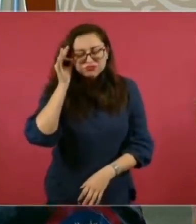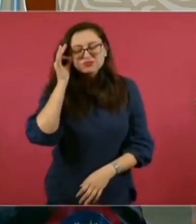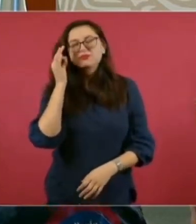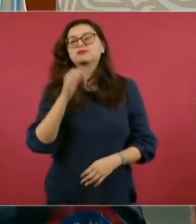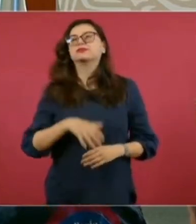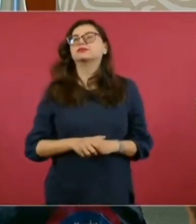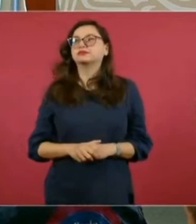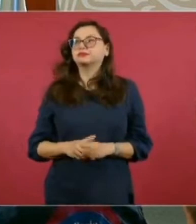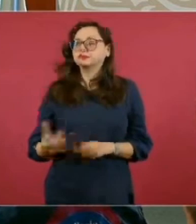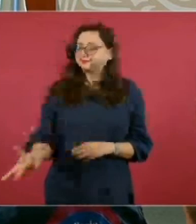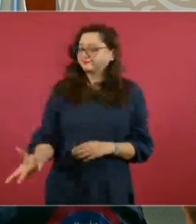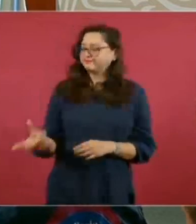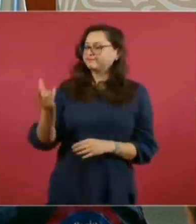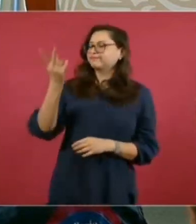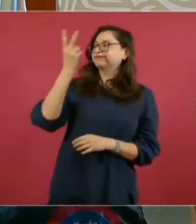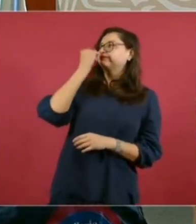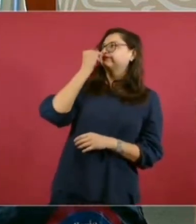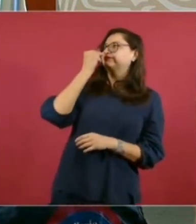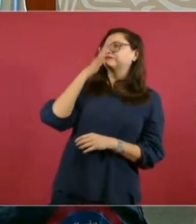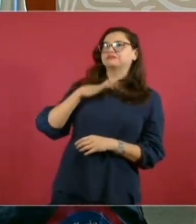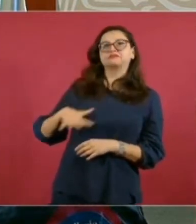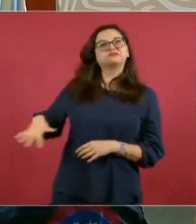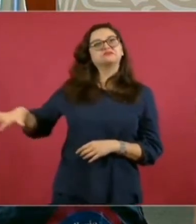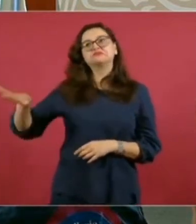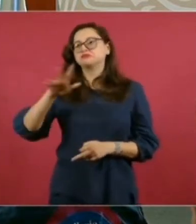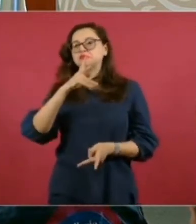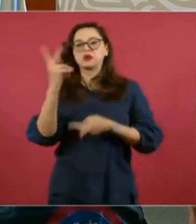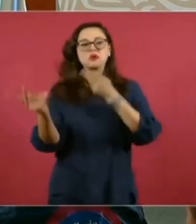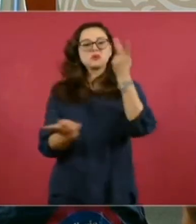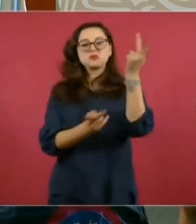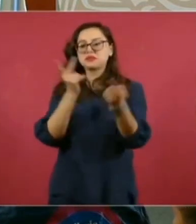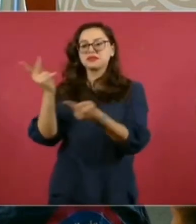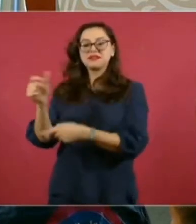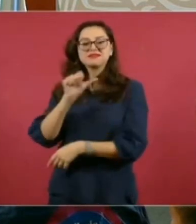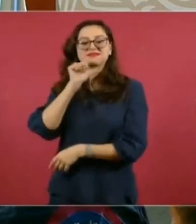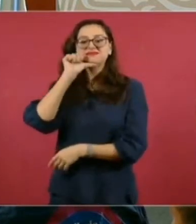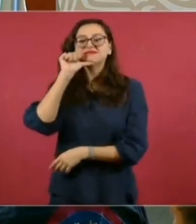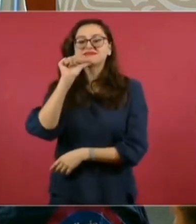petición de que se consultara al pueblo.